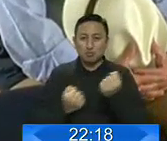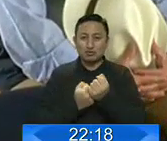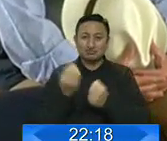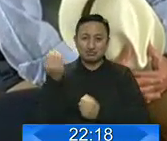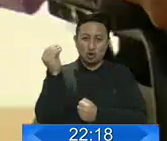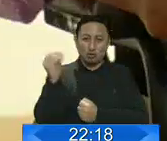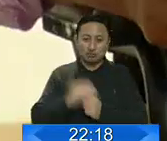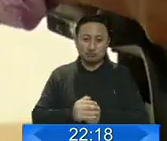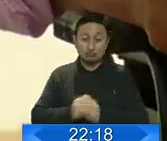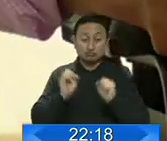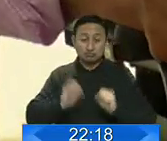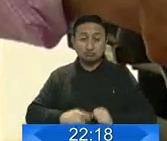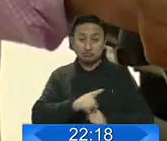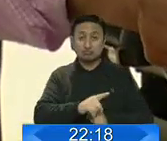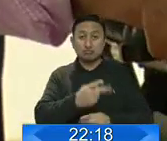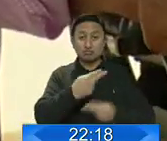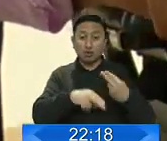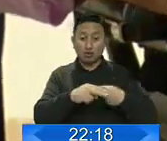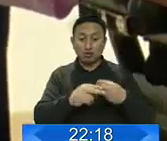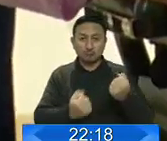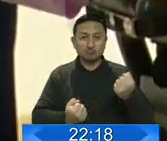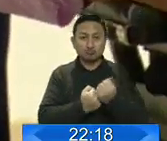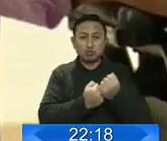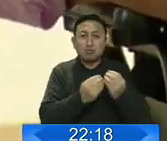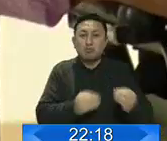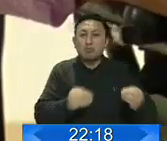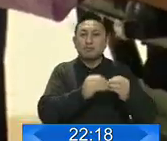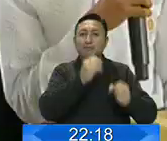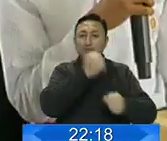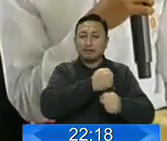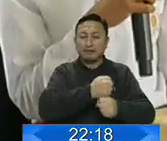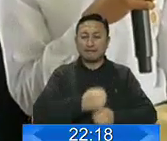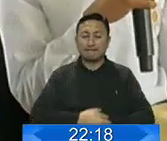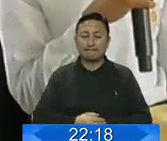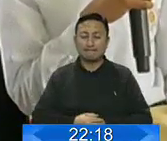y que aspiran a repotenciar sus negocios generando empleos, informó Charlie Pisa.